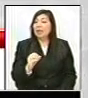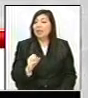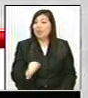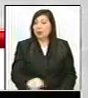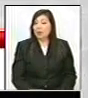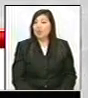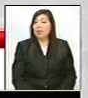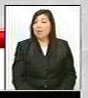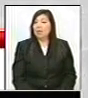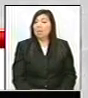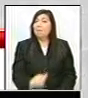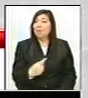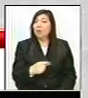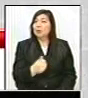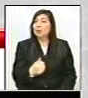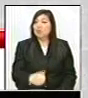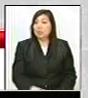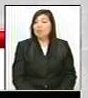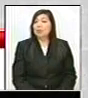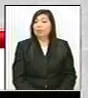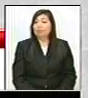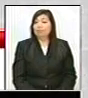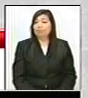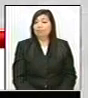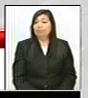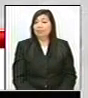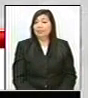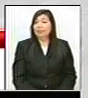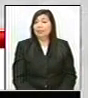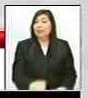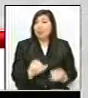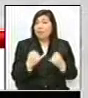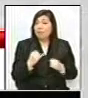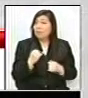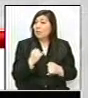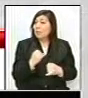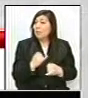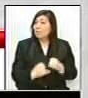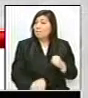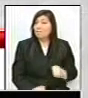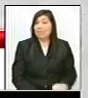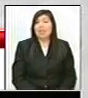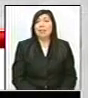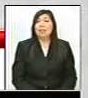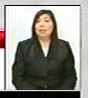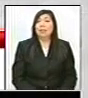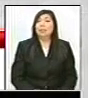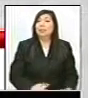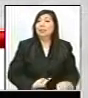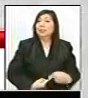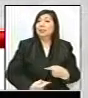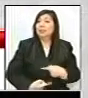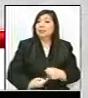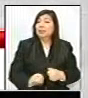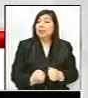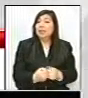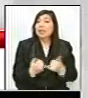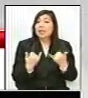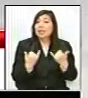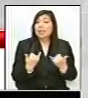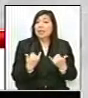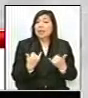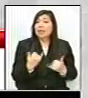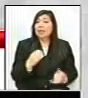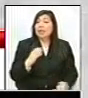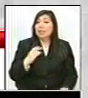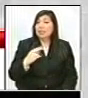Venezuela, por lo siguiente. En el informe final se ha consignado de que el doctor